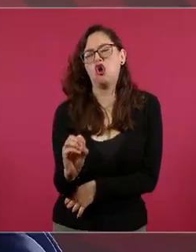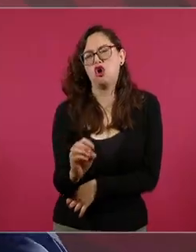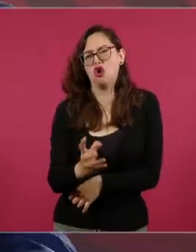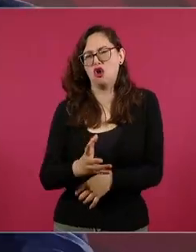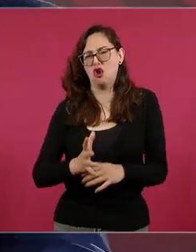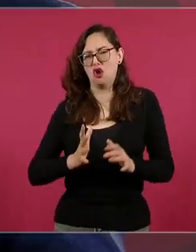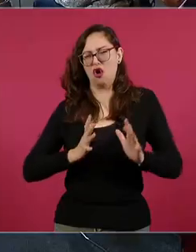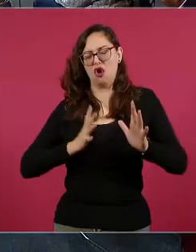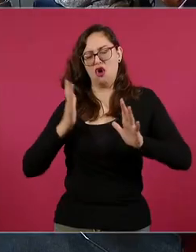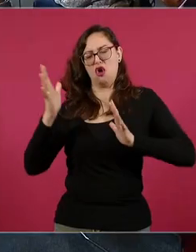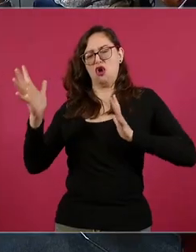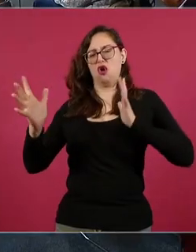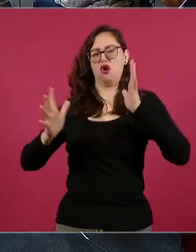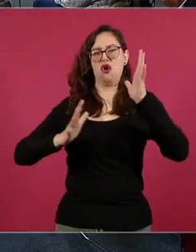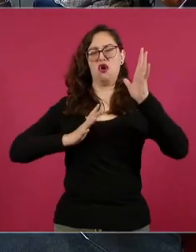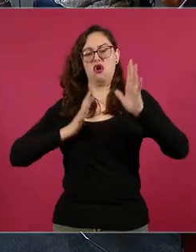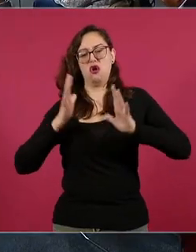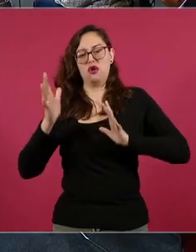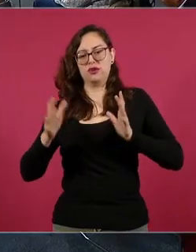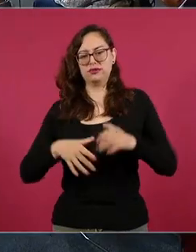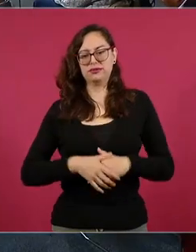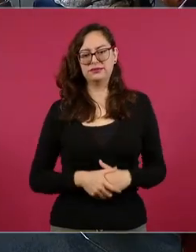Entonces, aclarar eso, ¿no?